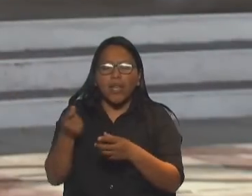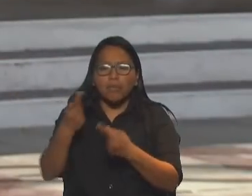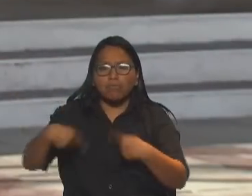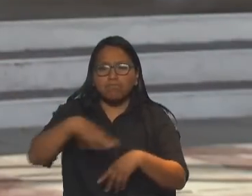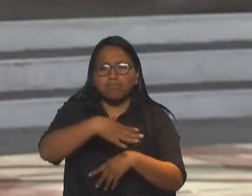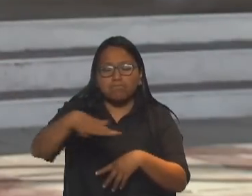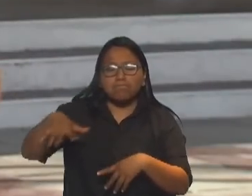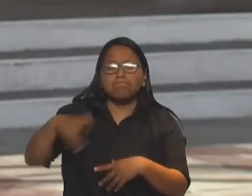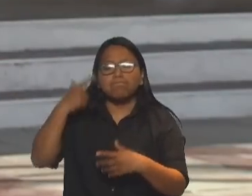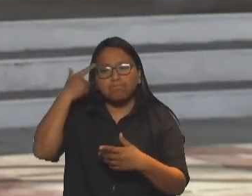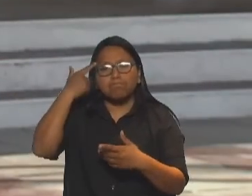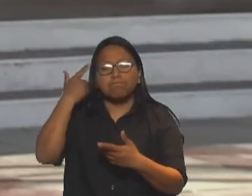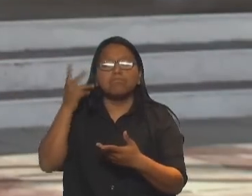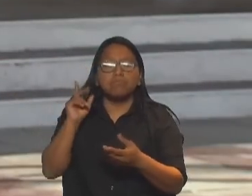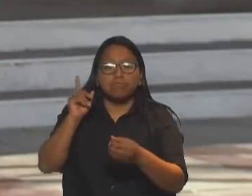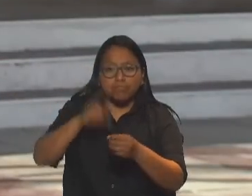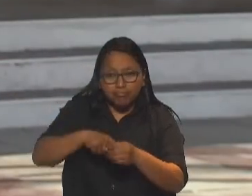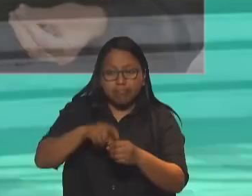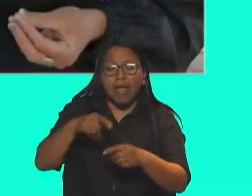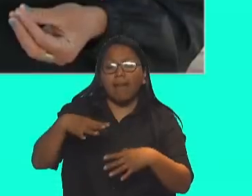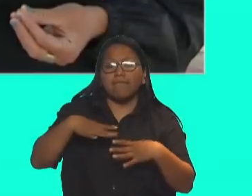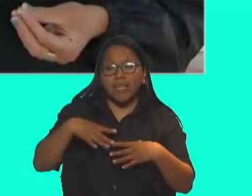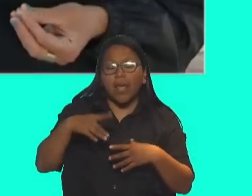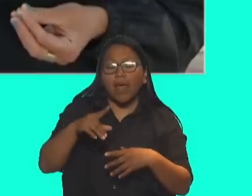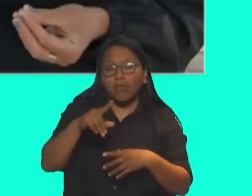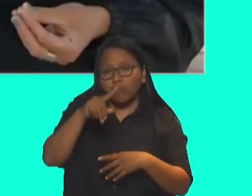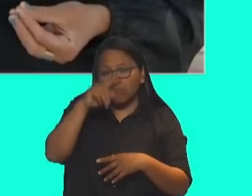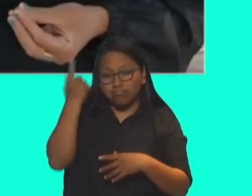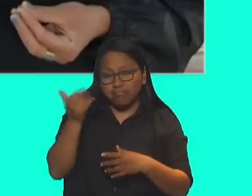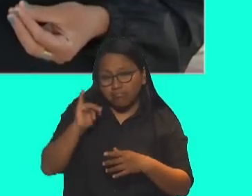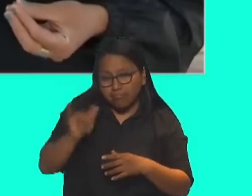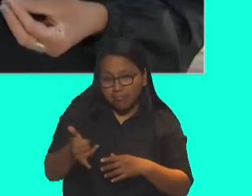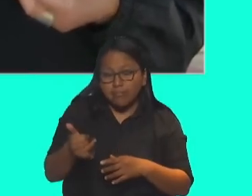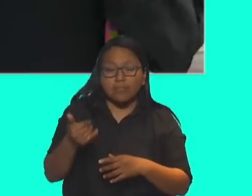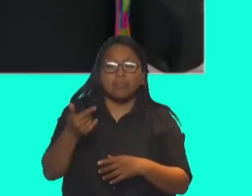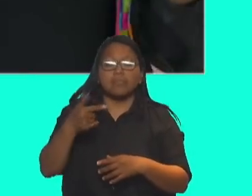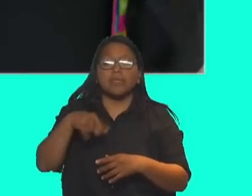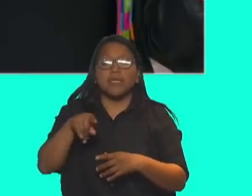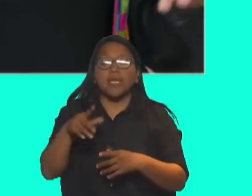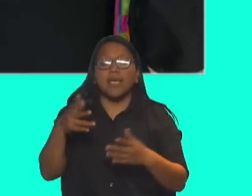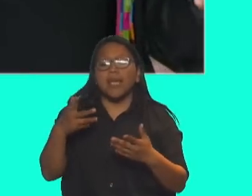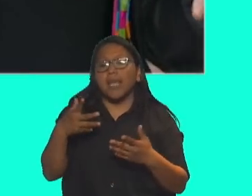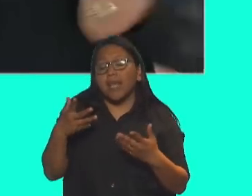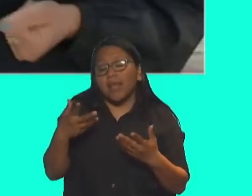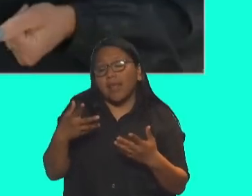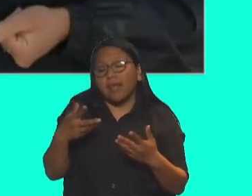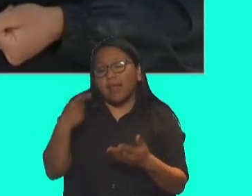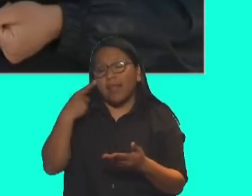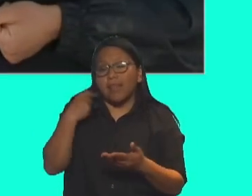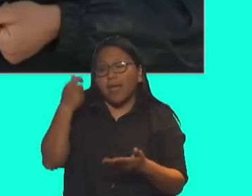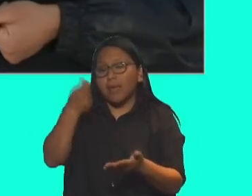han planteado la adhesión a este feriado nacional y por supuesto el día de pago doble con